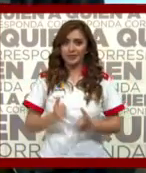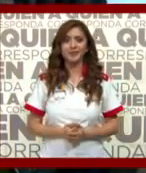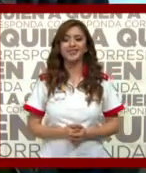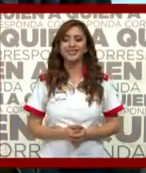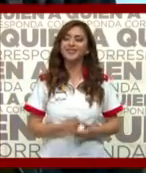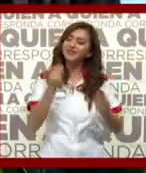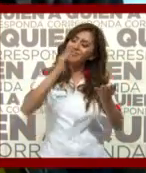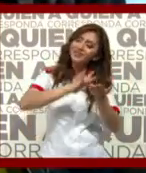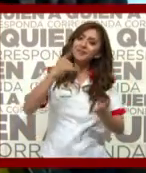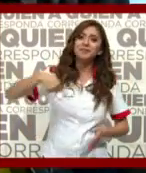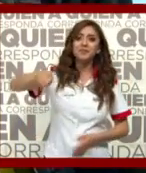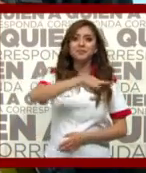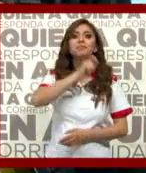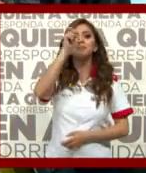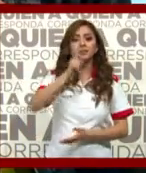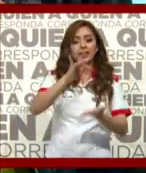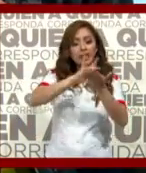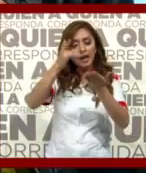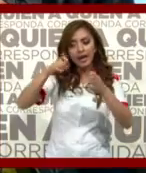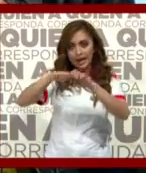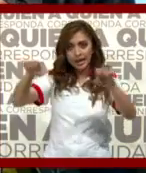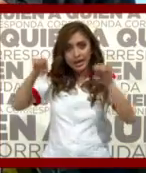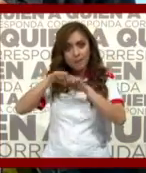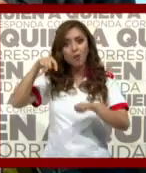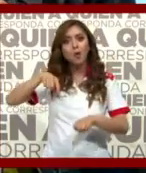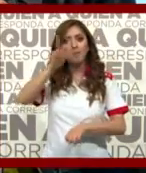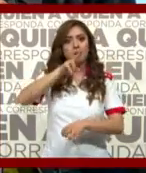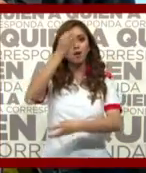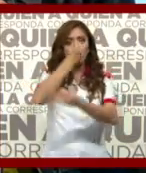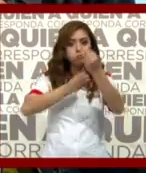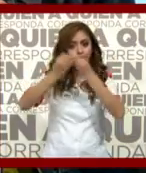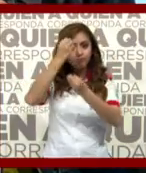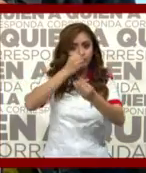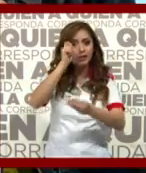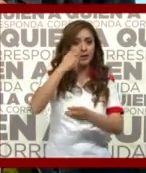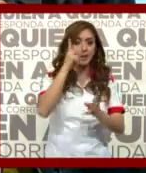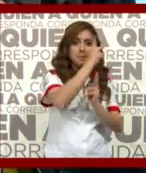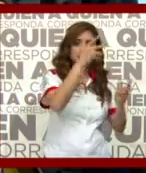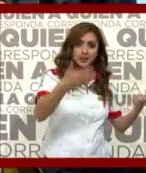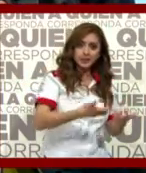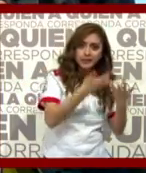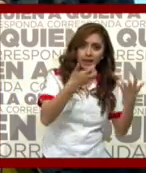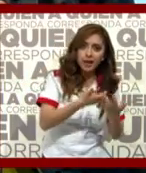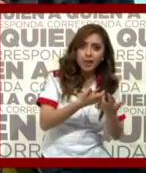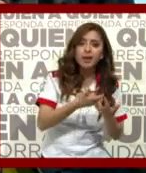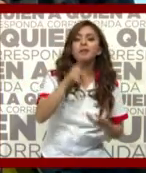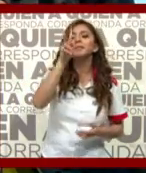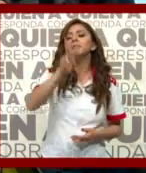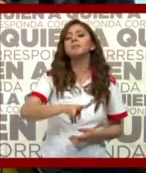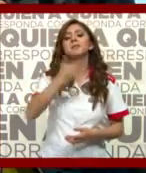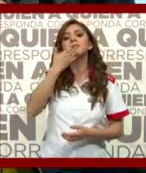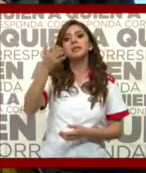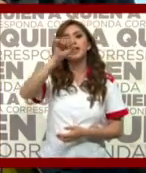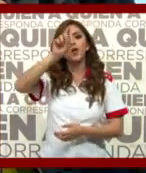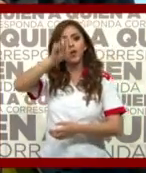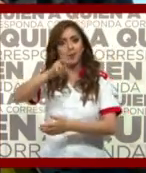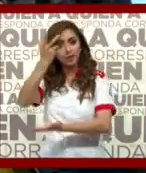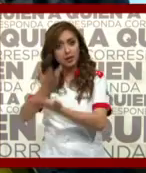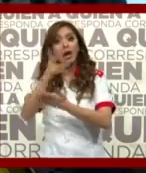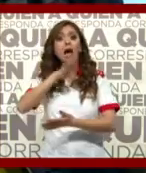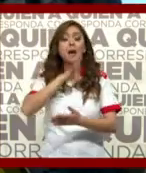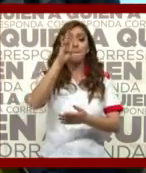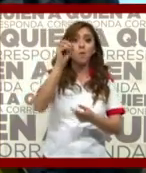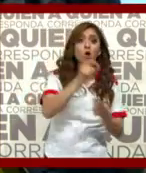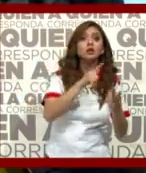sobre todo equipo que hace posible ese espacio me gracias viernes de tragones dedicación a visita por las ensaladas que tenga un espléndido fin de semana recuerde tenemos los box